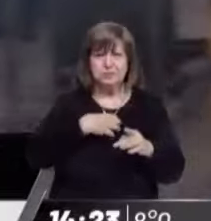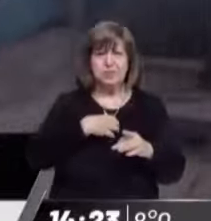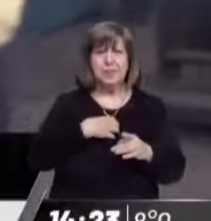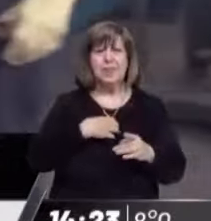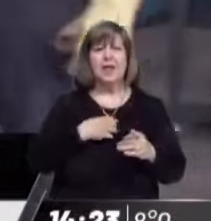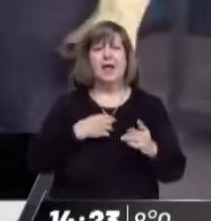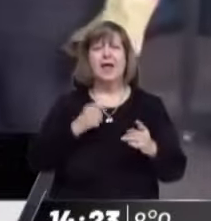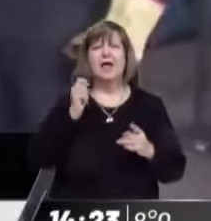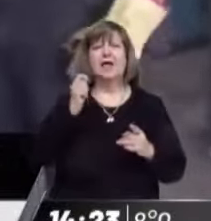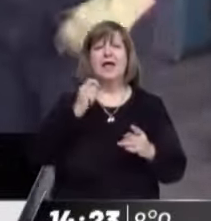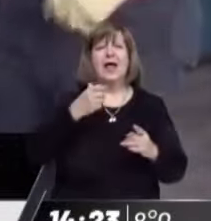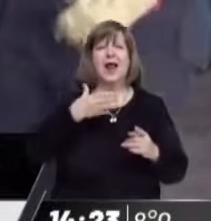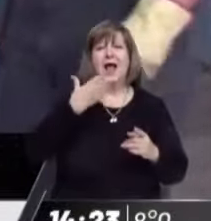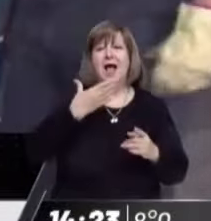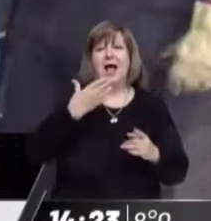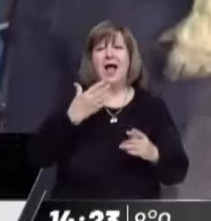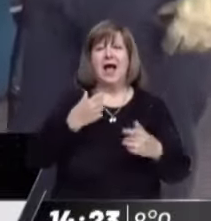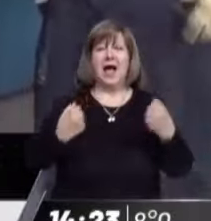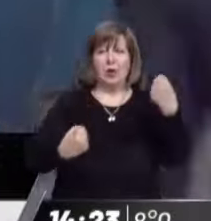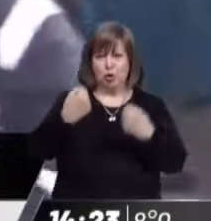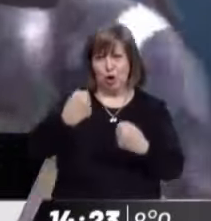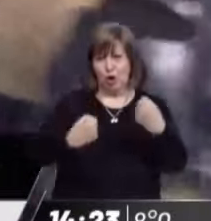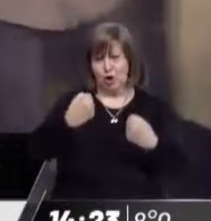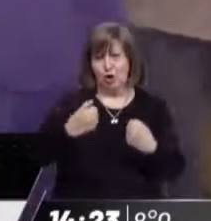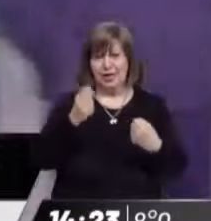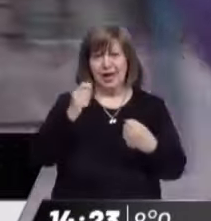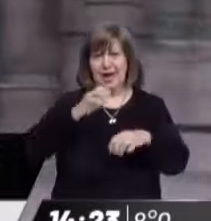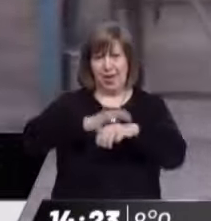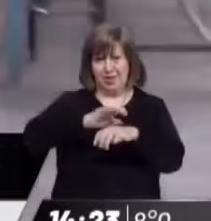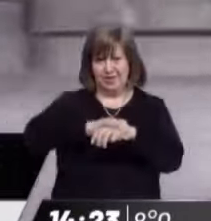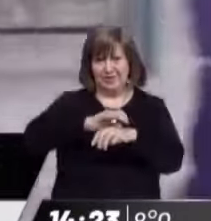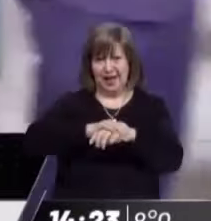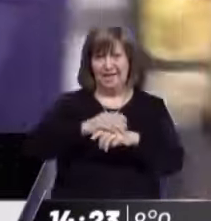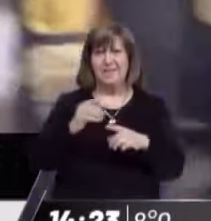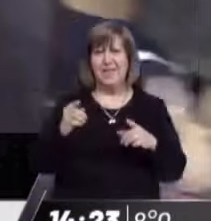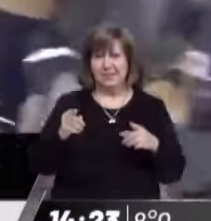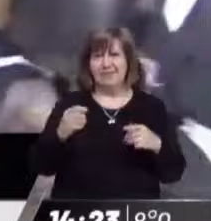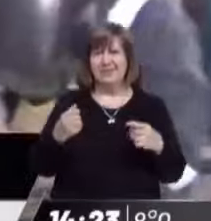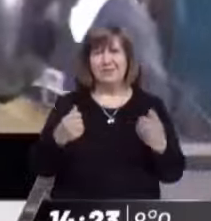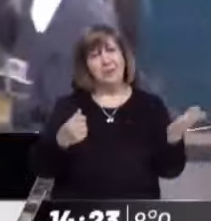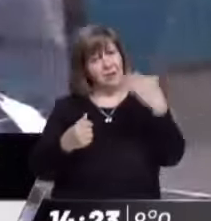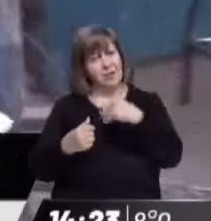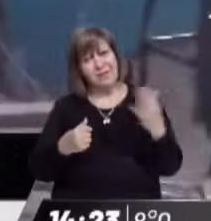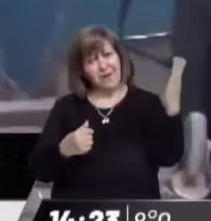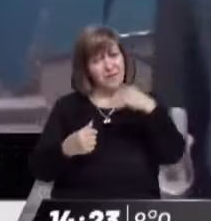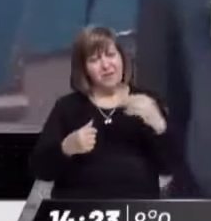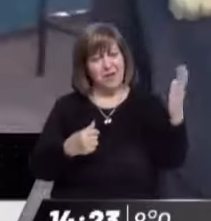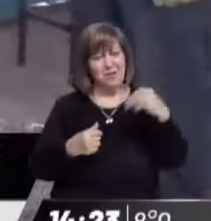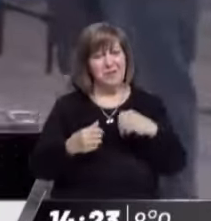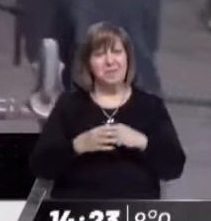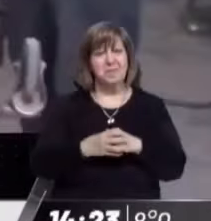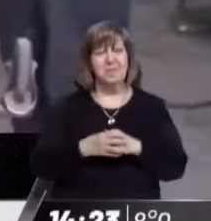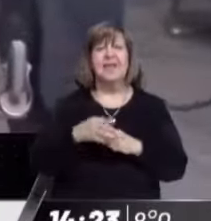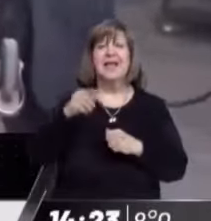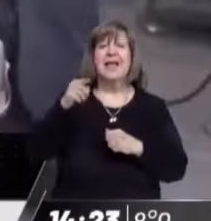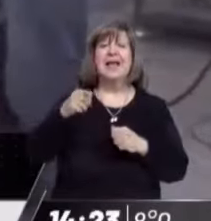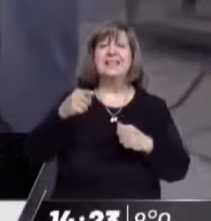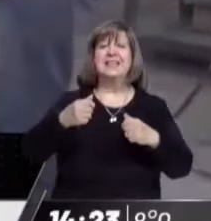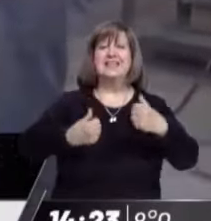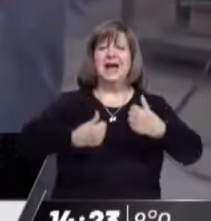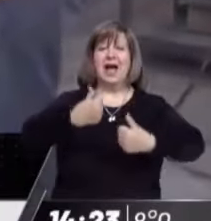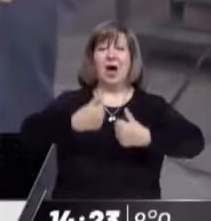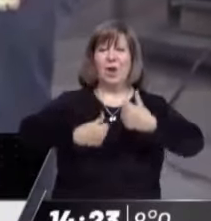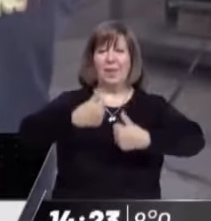todo afuera, que terminamos mostrando el auto. Este auto, chico, aunque ustedes no lo crean, participa ya en